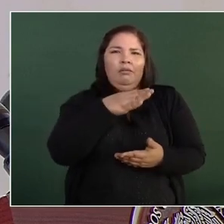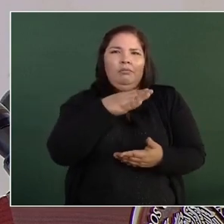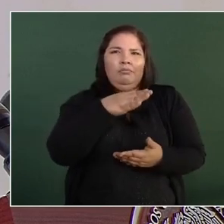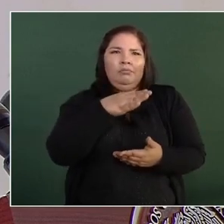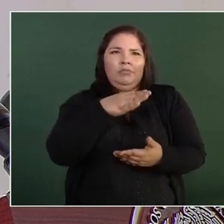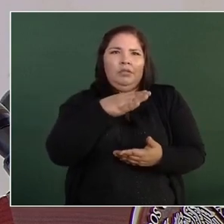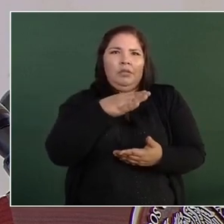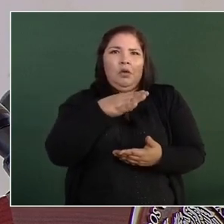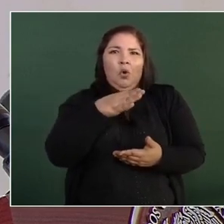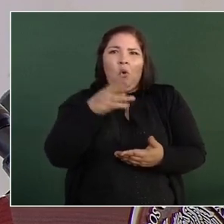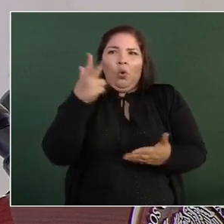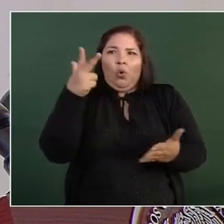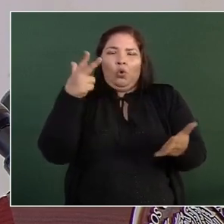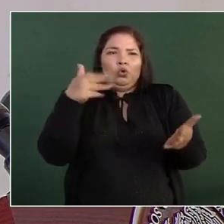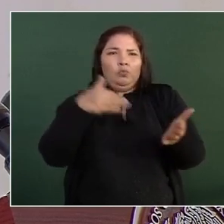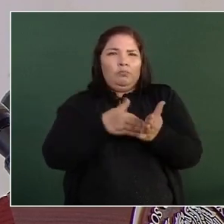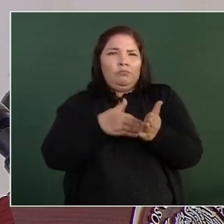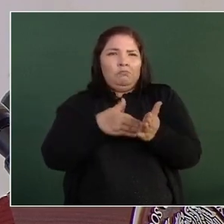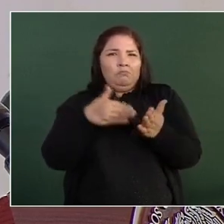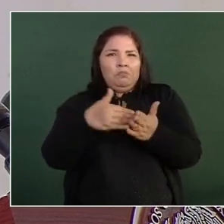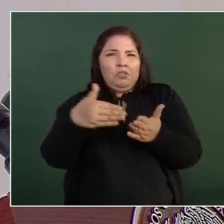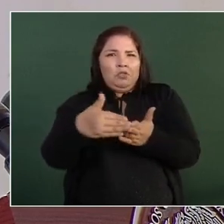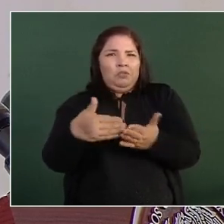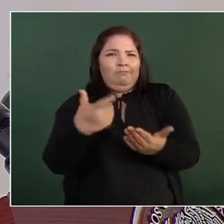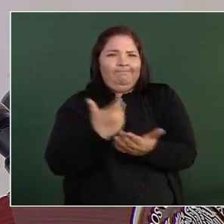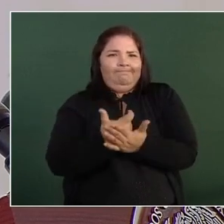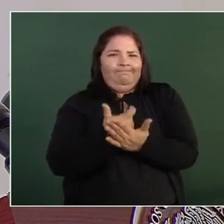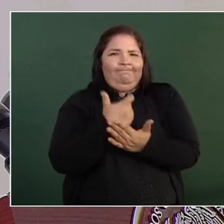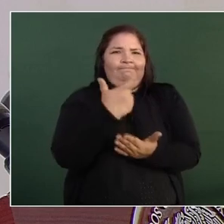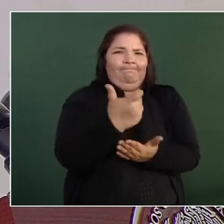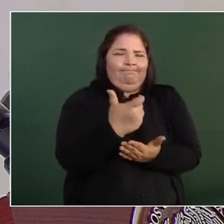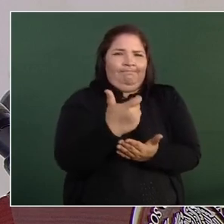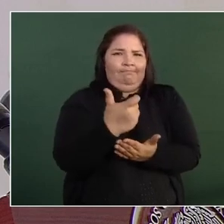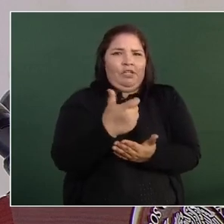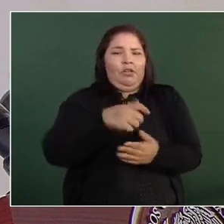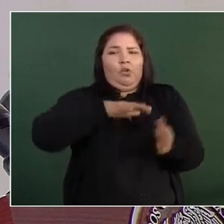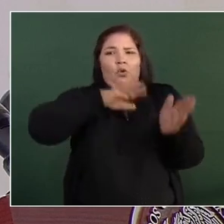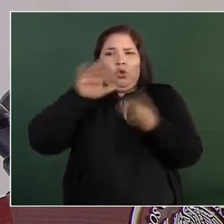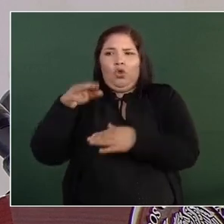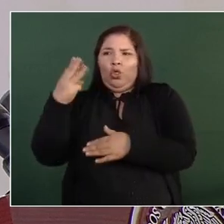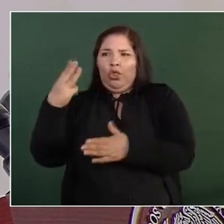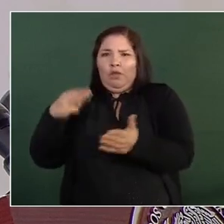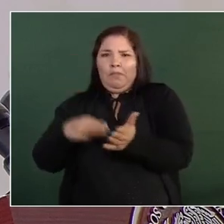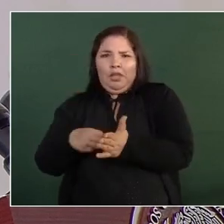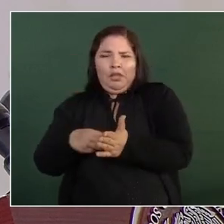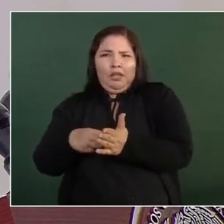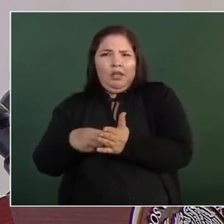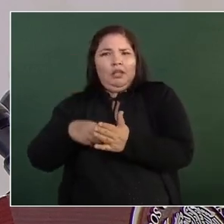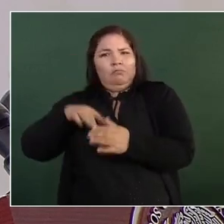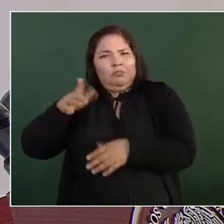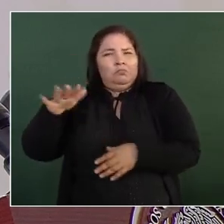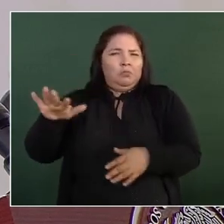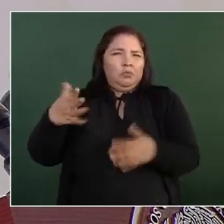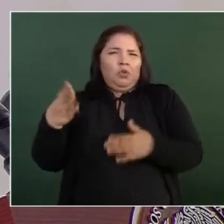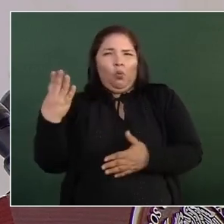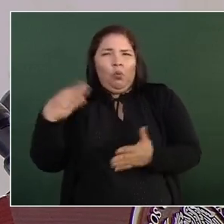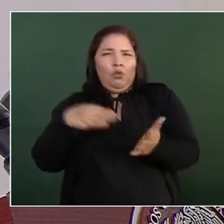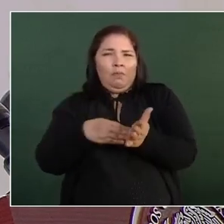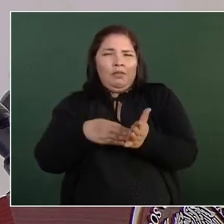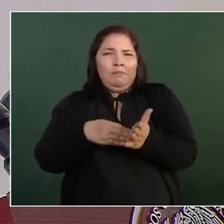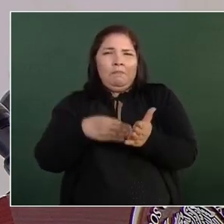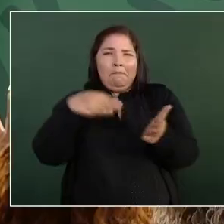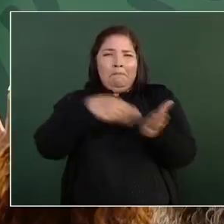fueron más de 8,000 millones de pesos de parte de la presidencia, y nosotros 3,500, alrededor de 4,000 millones de